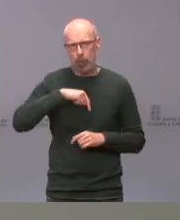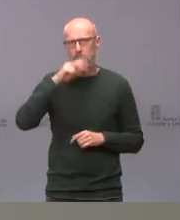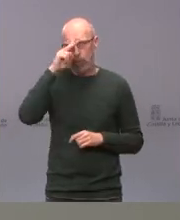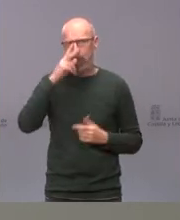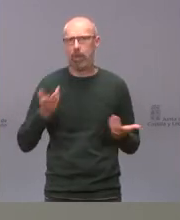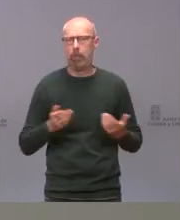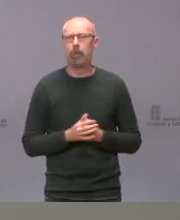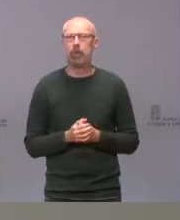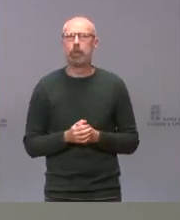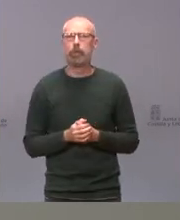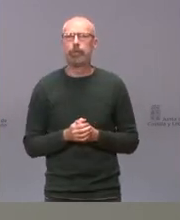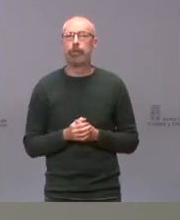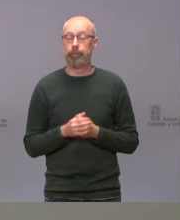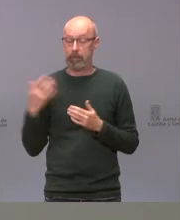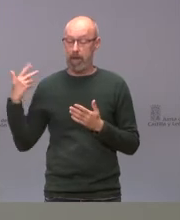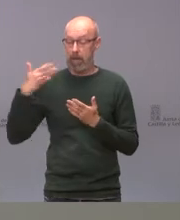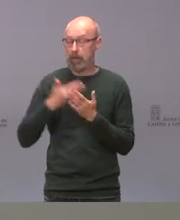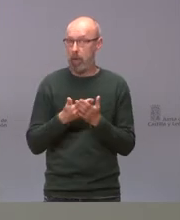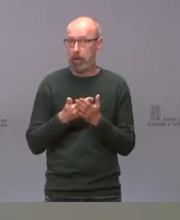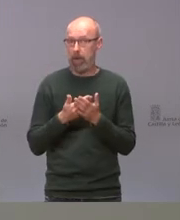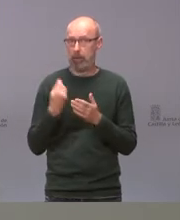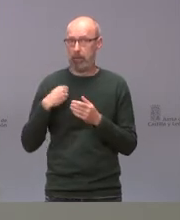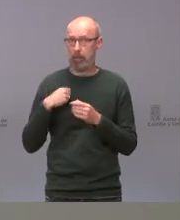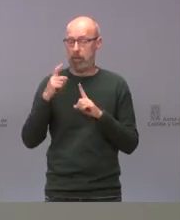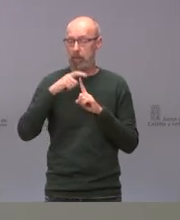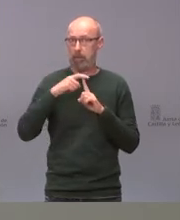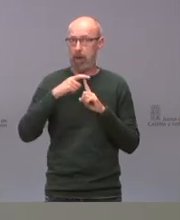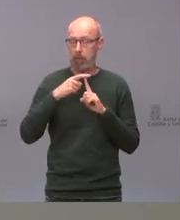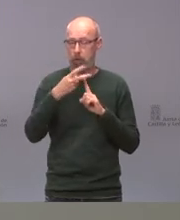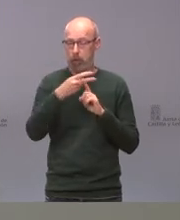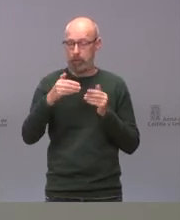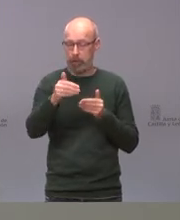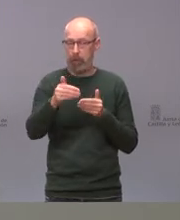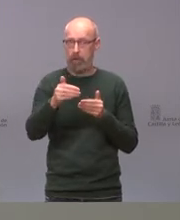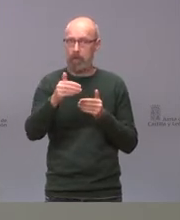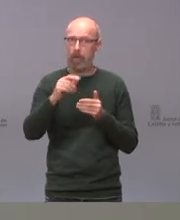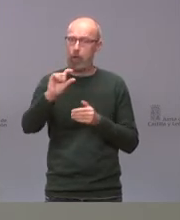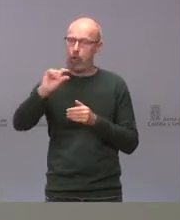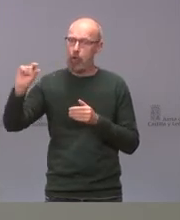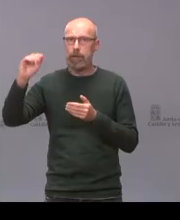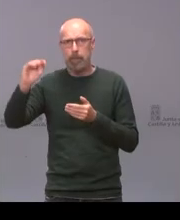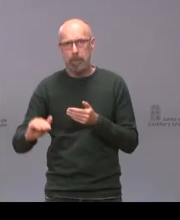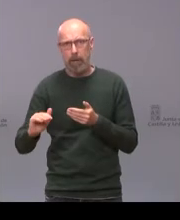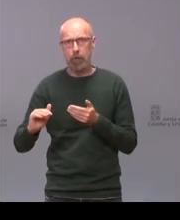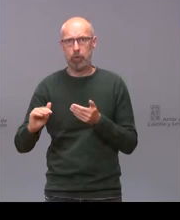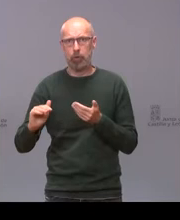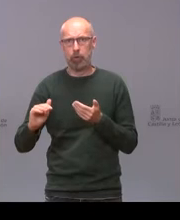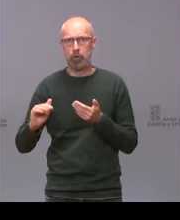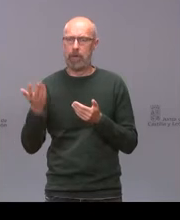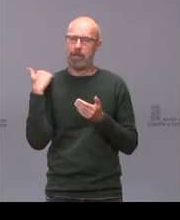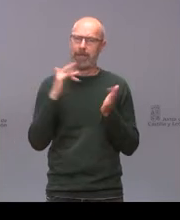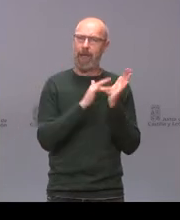compleja. Hasta ahora, en los primeros 15 días de mayo, vamos a recibir menos dosis de vacunas que la última quincena de